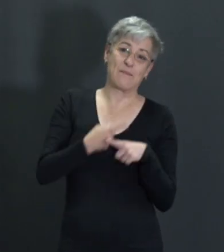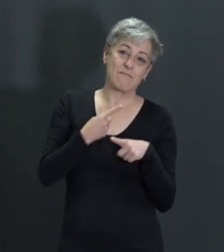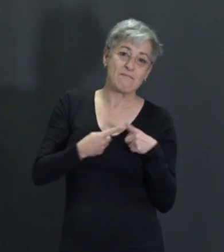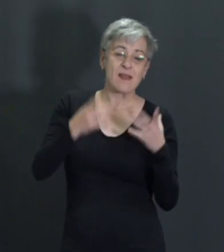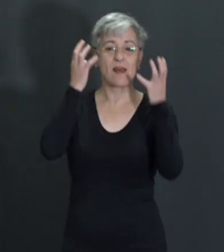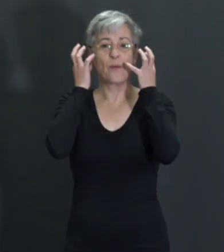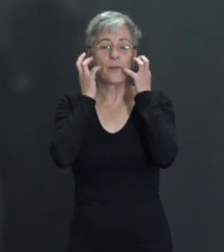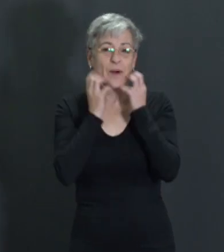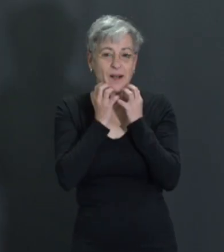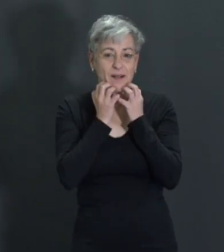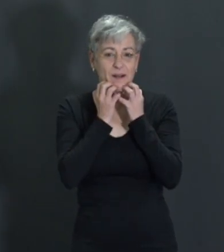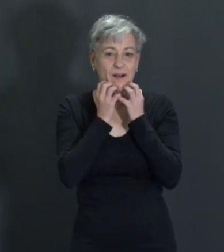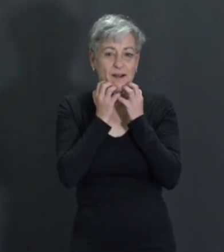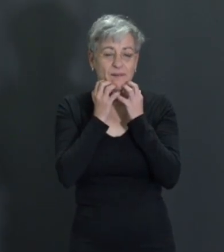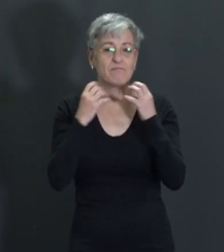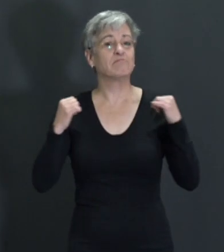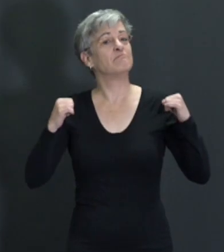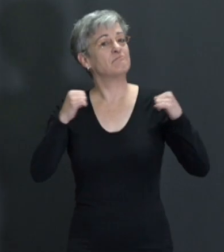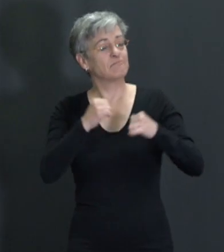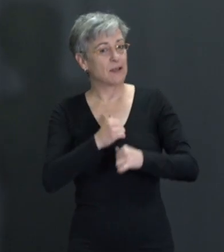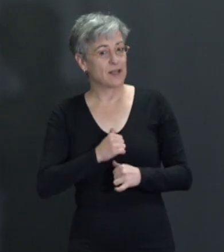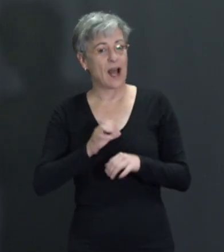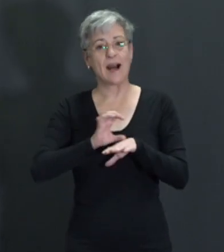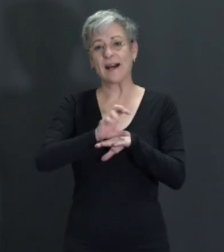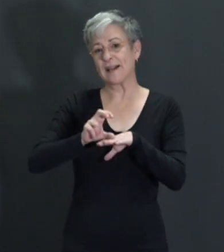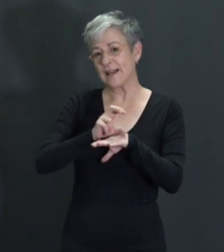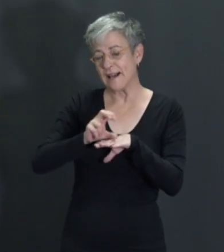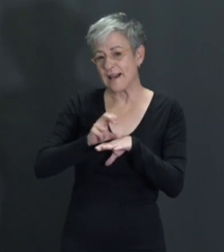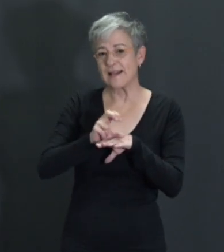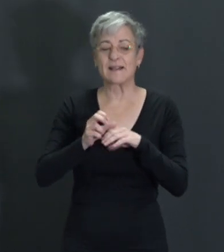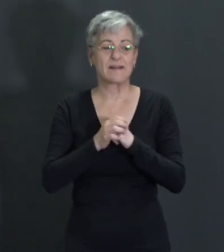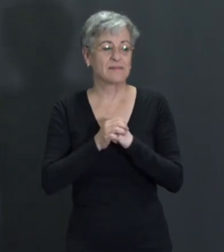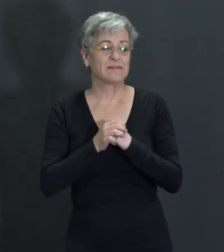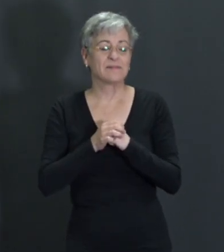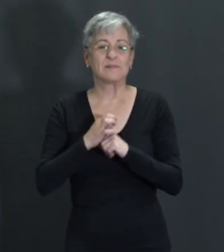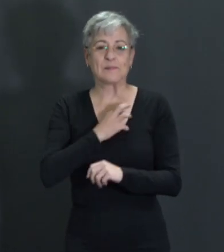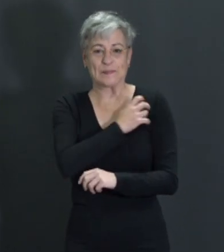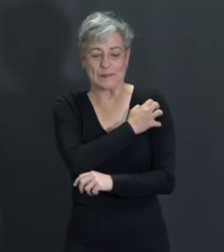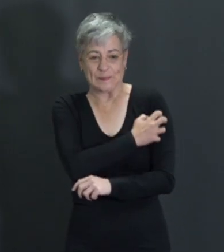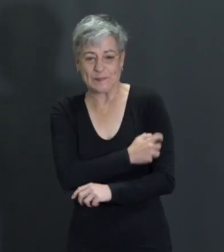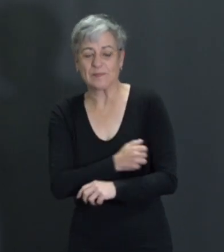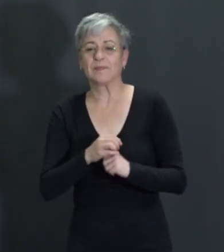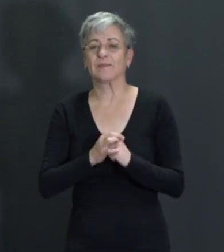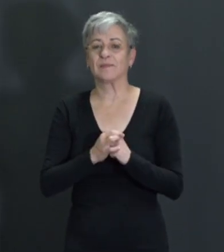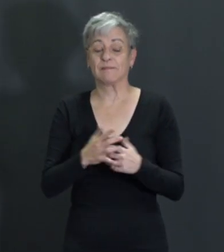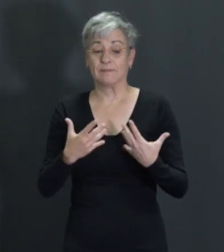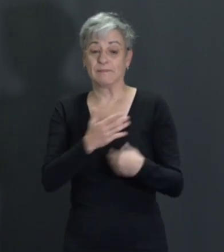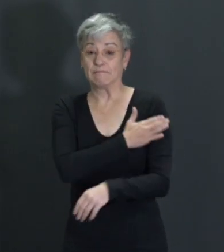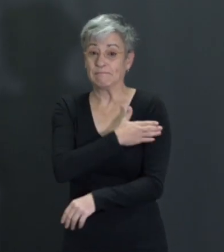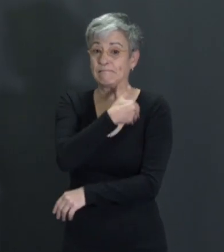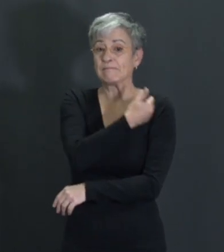barba, chaqueta gris jaspeada, y me acompaña a mi